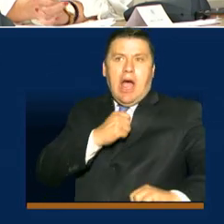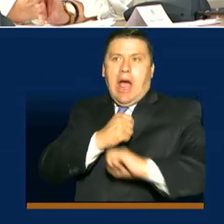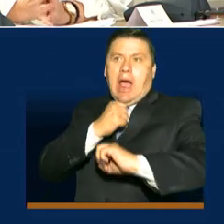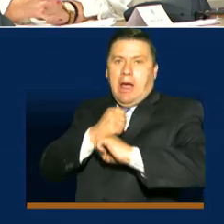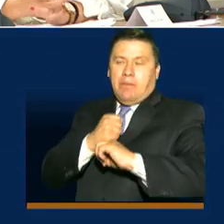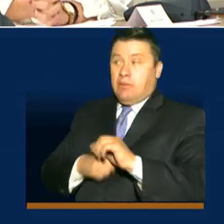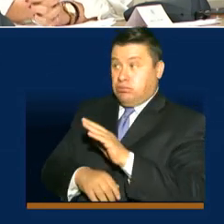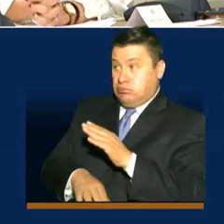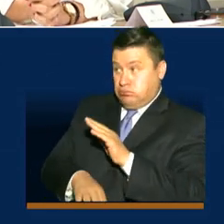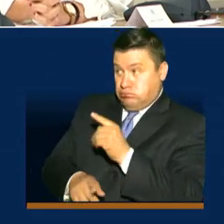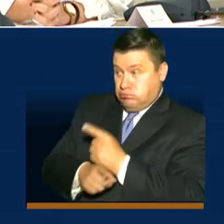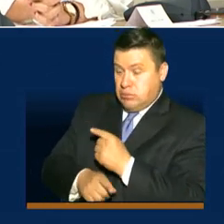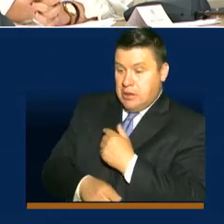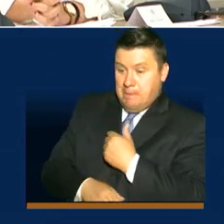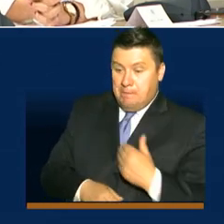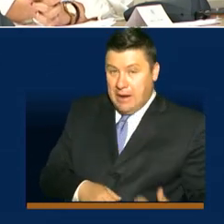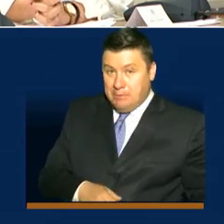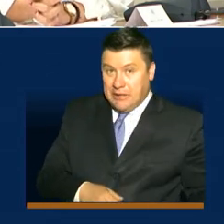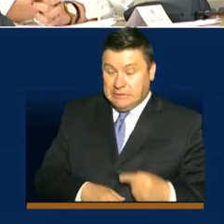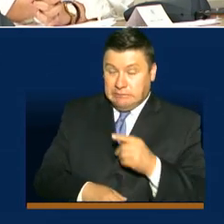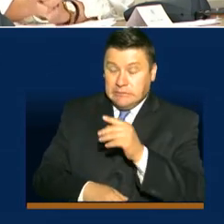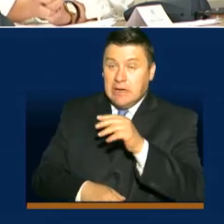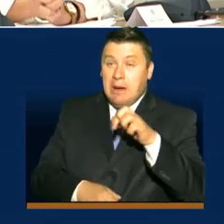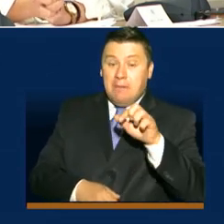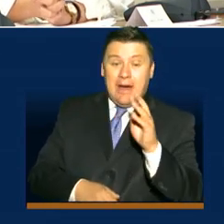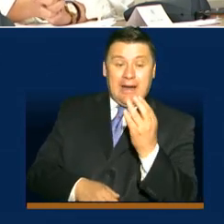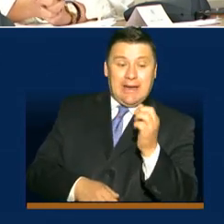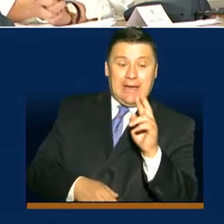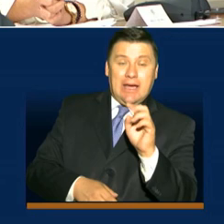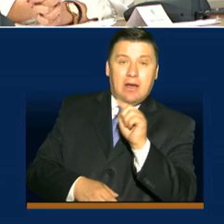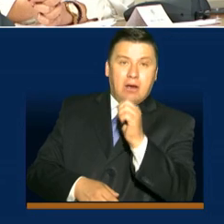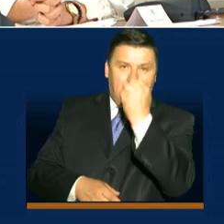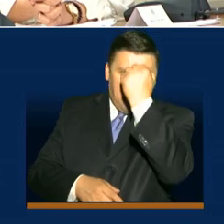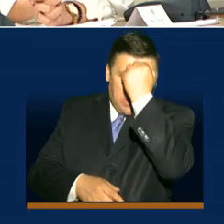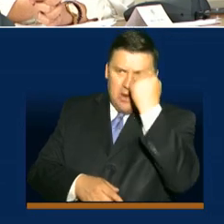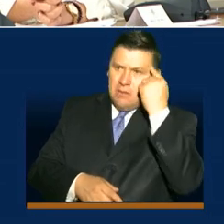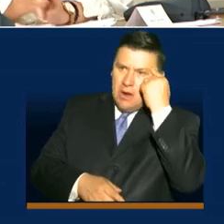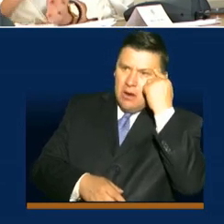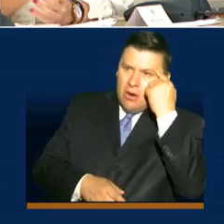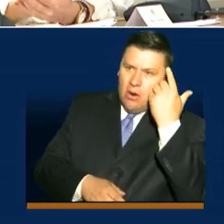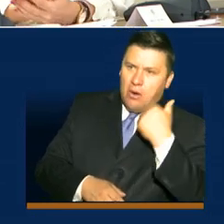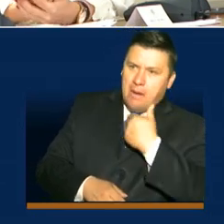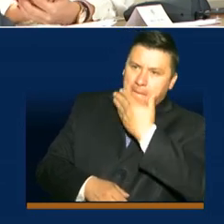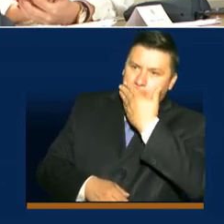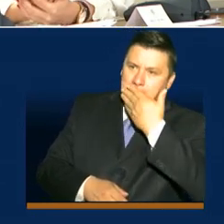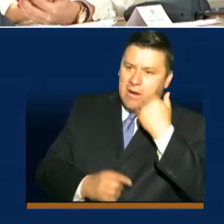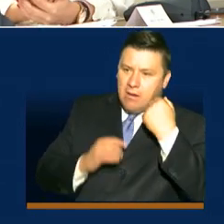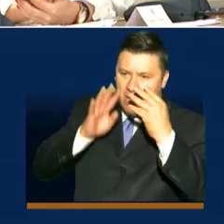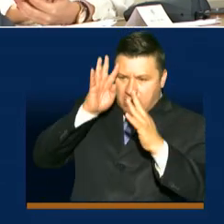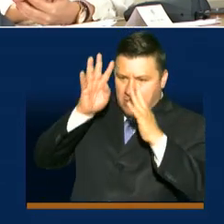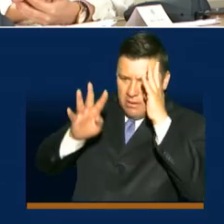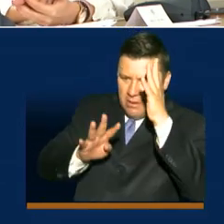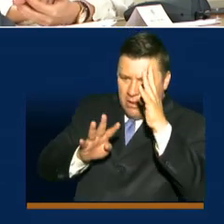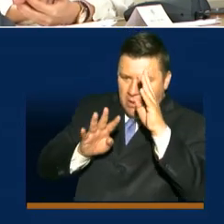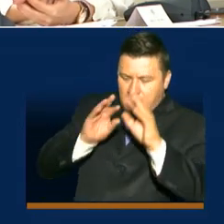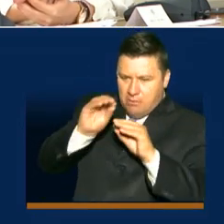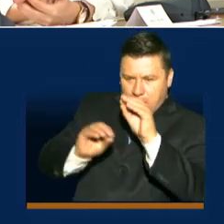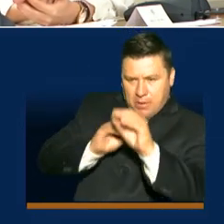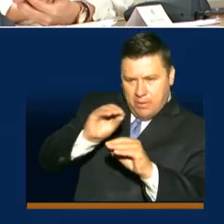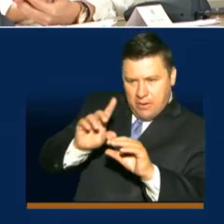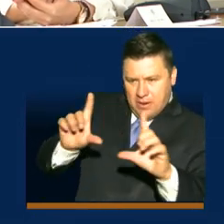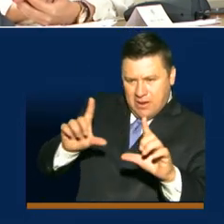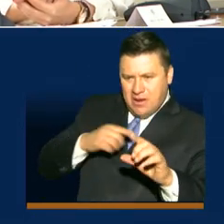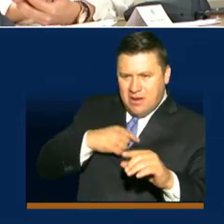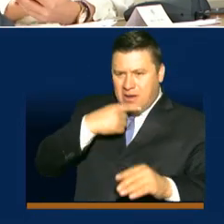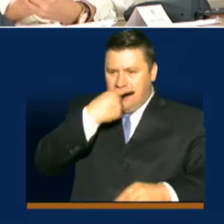apoyando, presidente. Ahí está Parque Explora, por ejemplo, que les permite a los maestros pensar cómo mejorar la creación de materiales digitales que necesitan